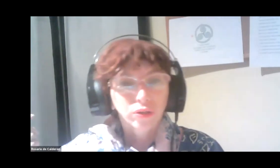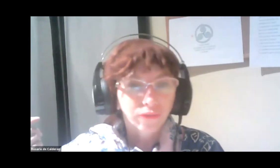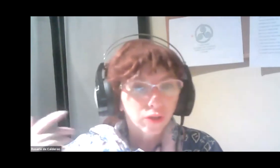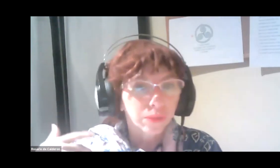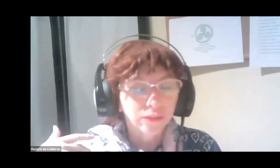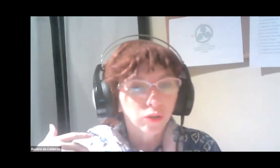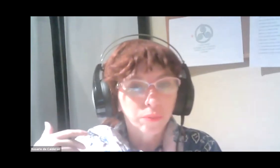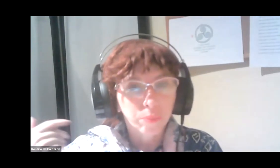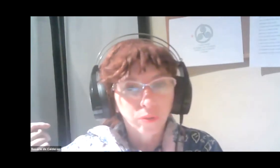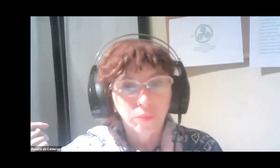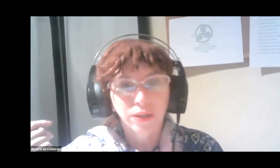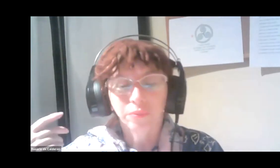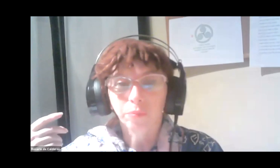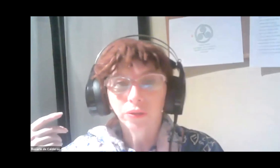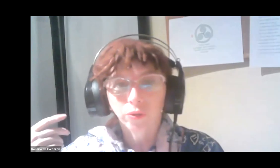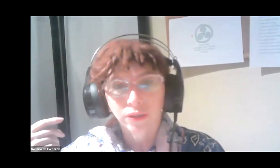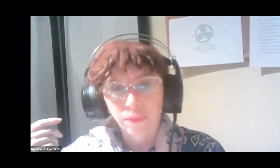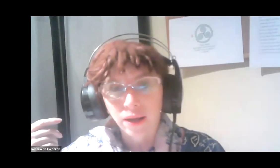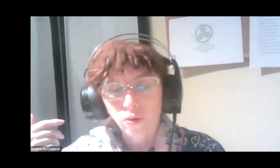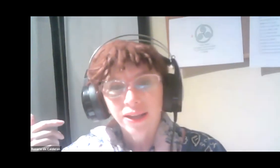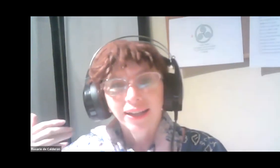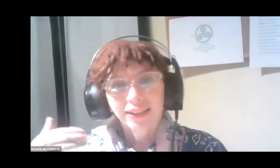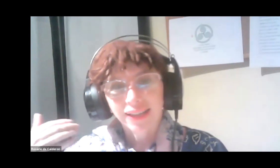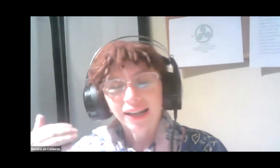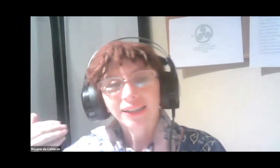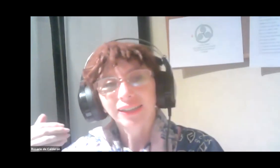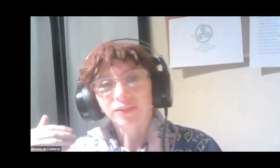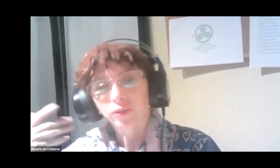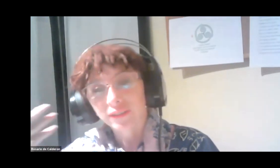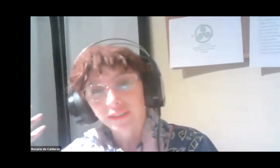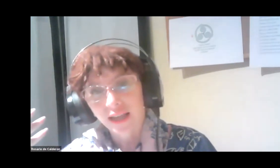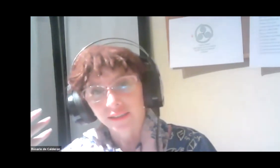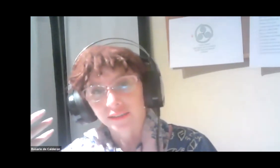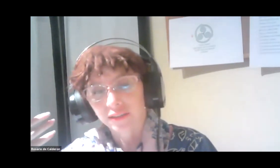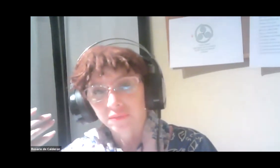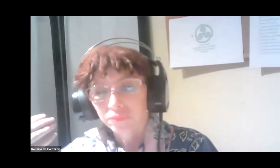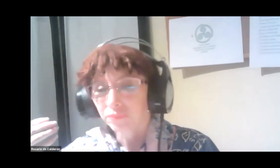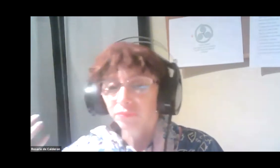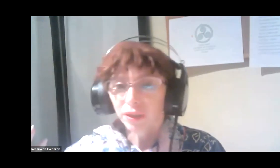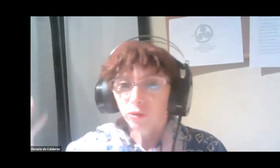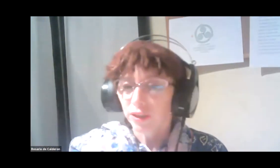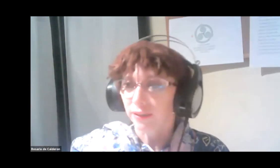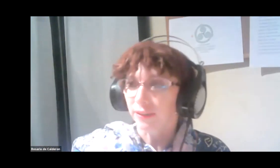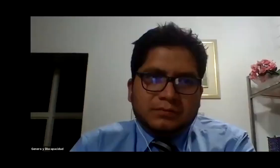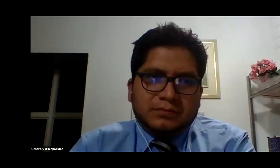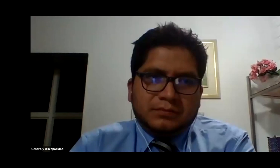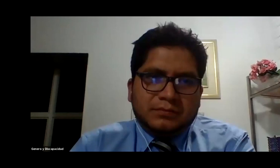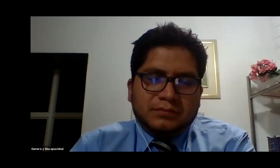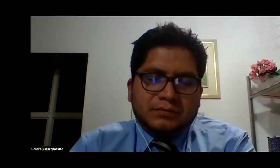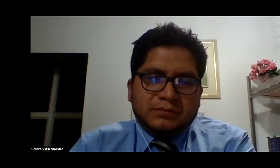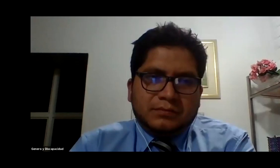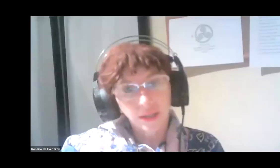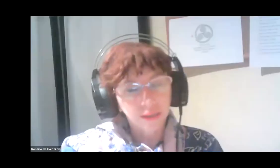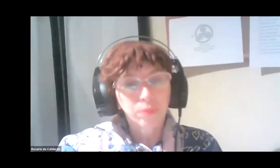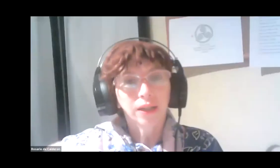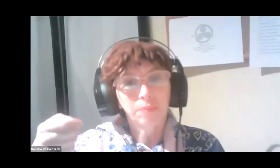otra forma si yo no me puedo mover de mi puesto de trabajo es darle indicaciones exactas mire usted camina va a